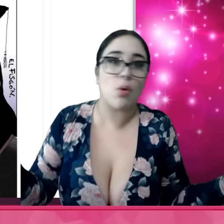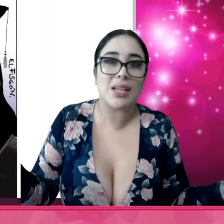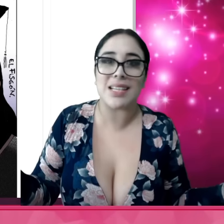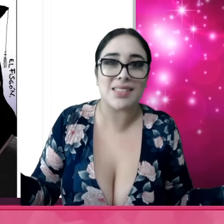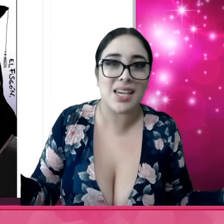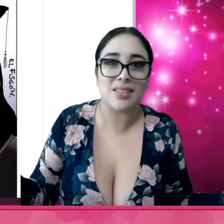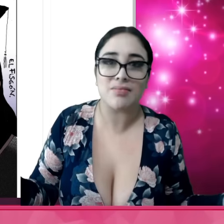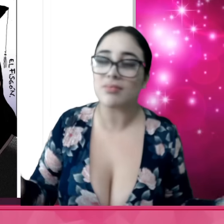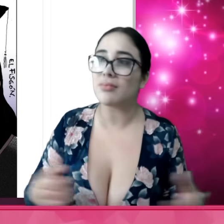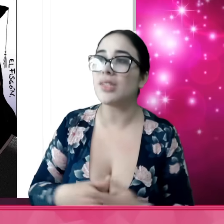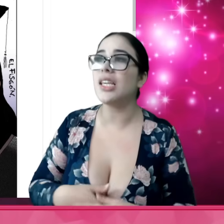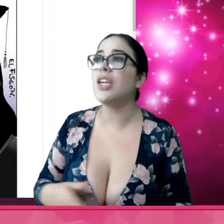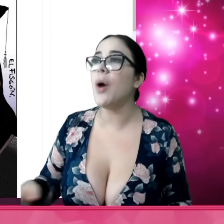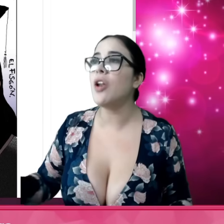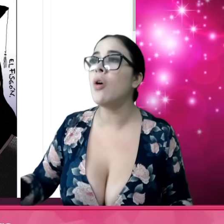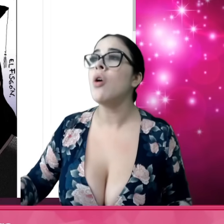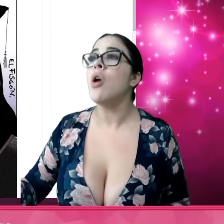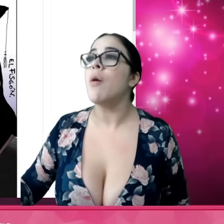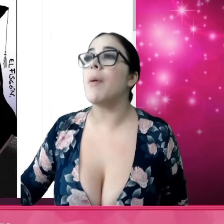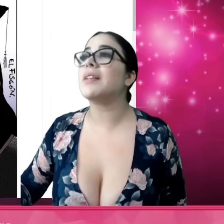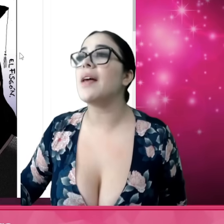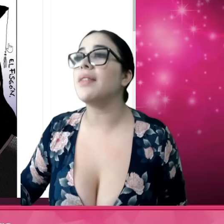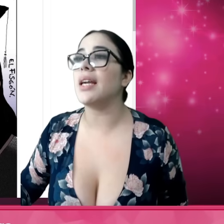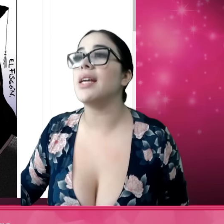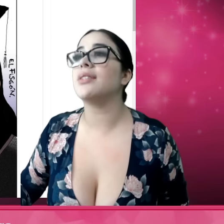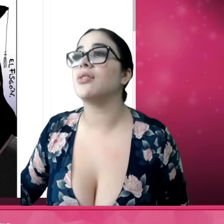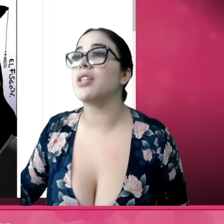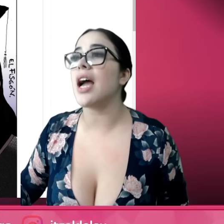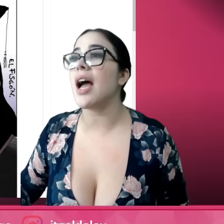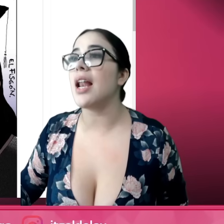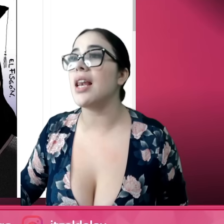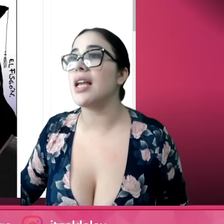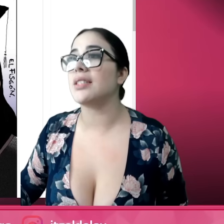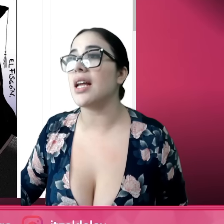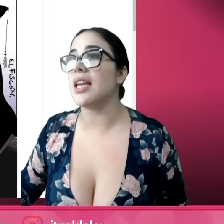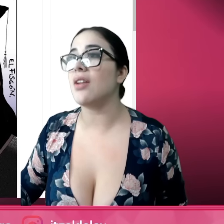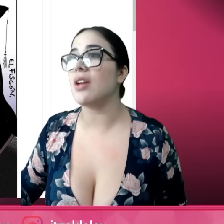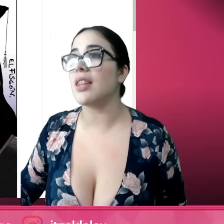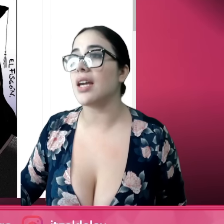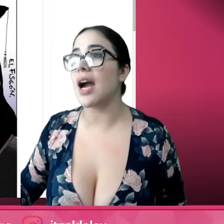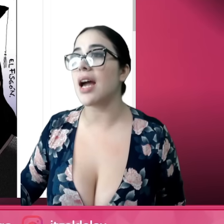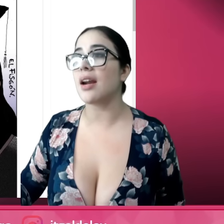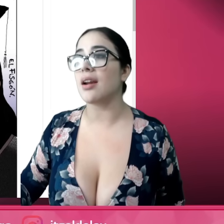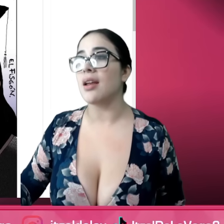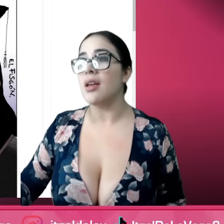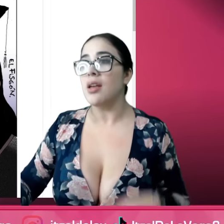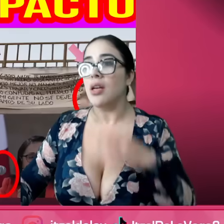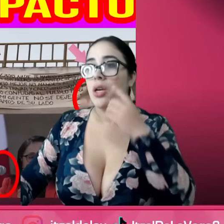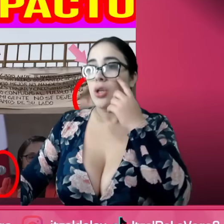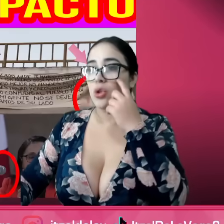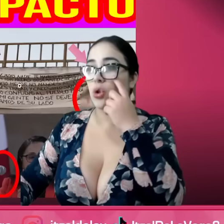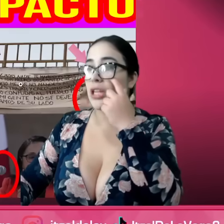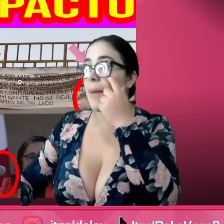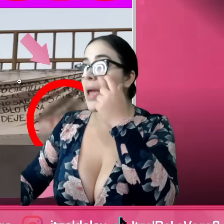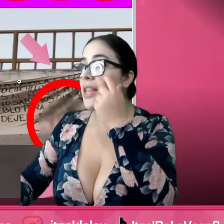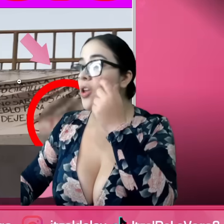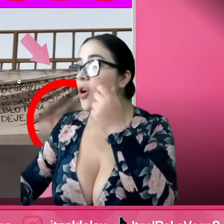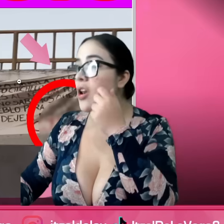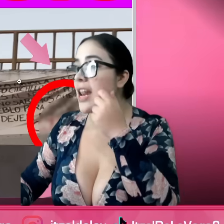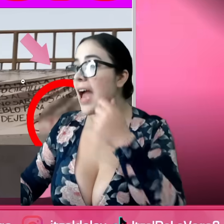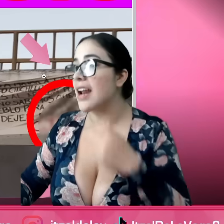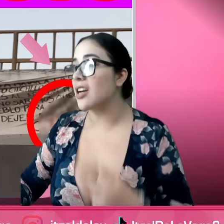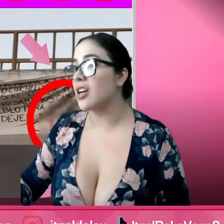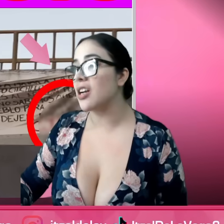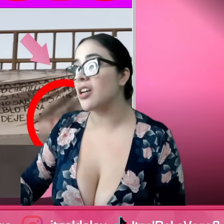realmente no es así. Y bueno, pues ante esto ya le salieron a dejar su